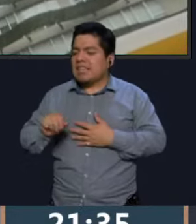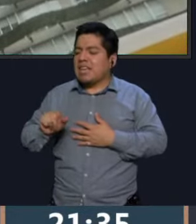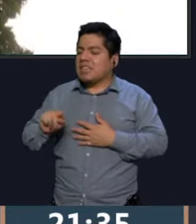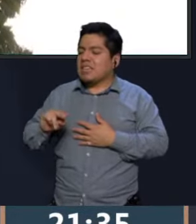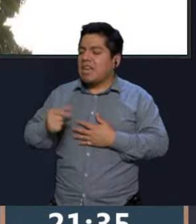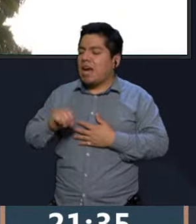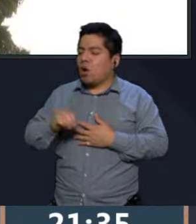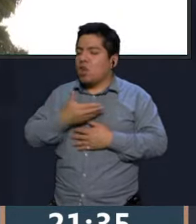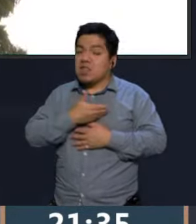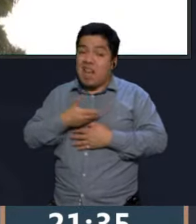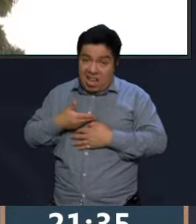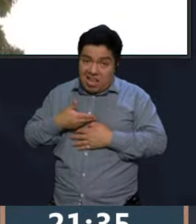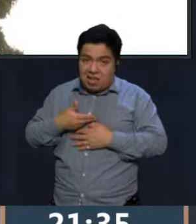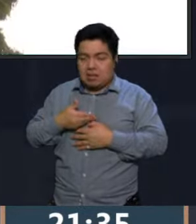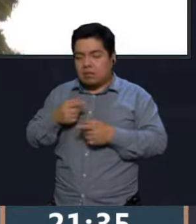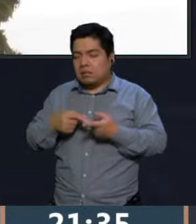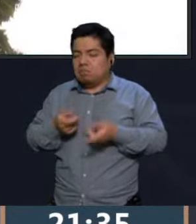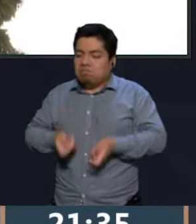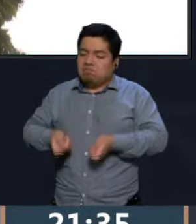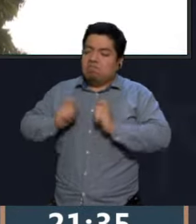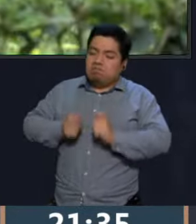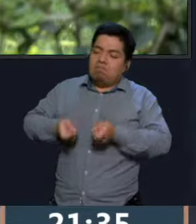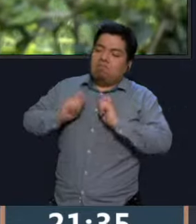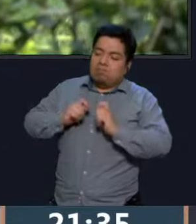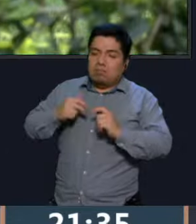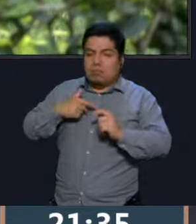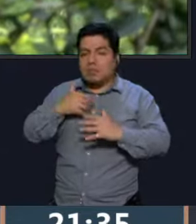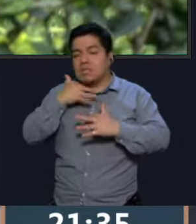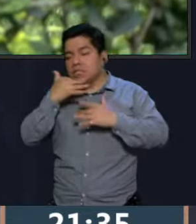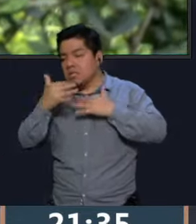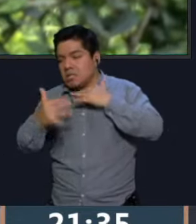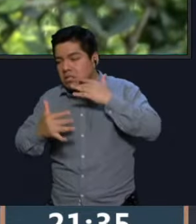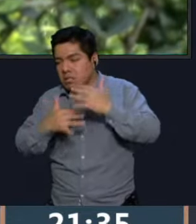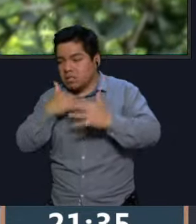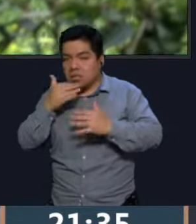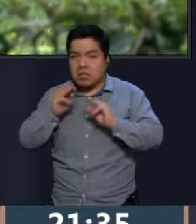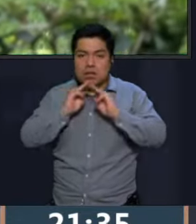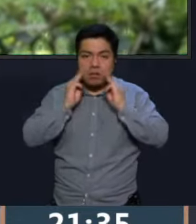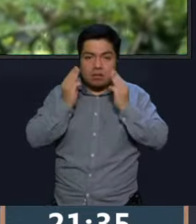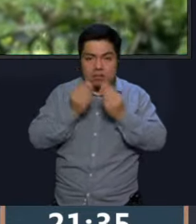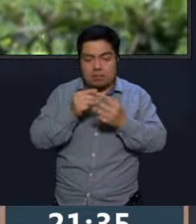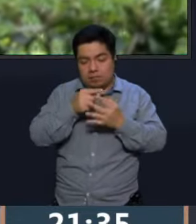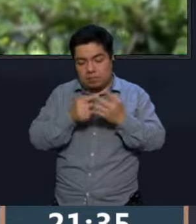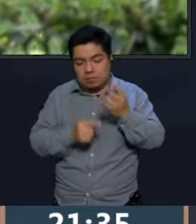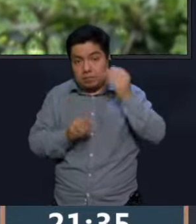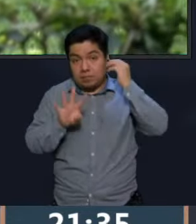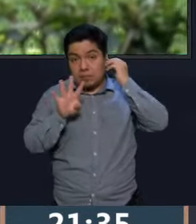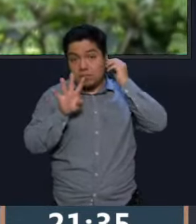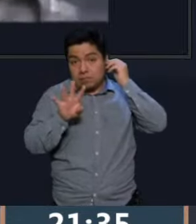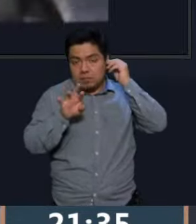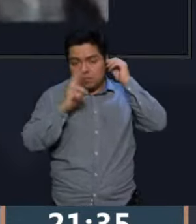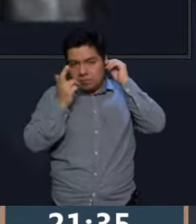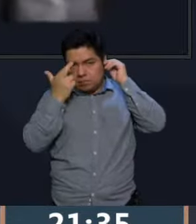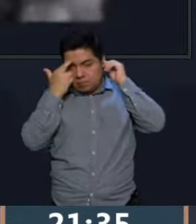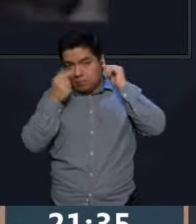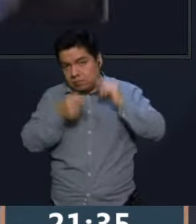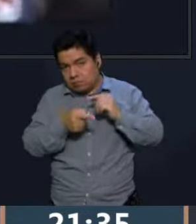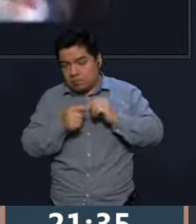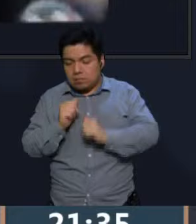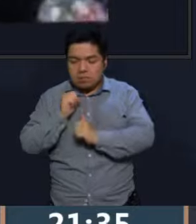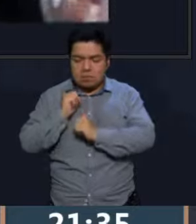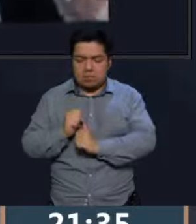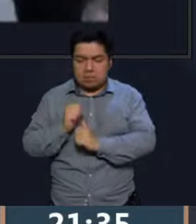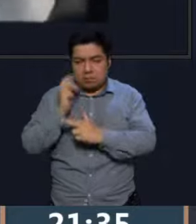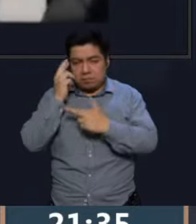el cártel inmobiliario y me están atribuyendo delitos de corrupción, de crimen organizado. En estos cuatro elementos, cuando la autoridad